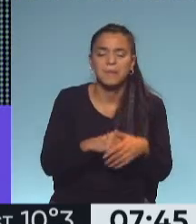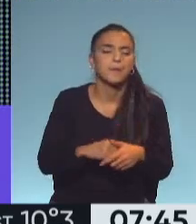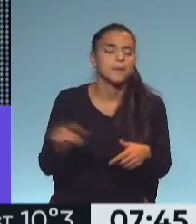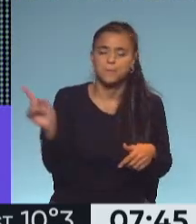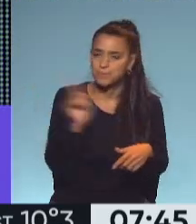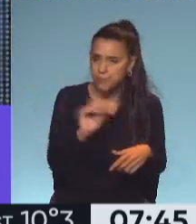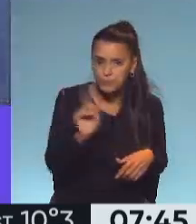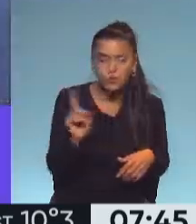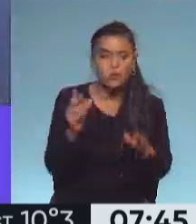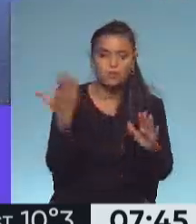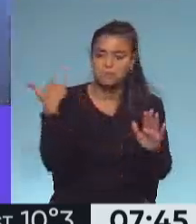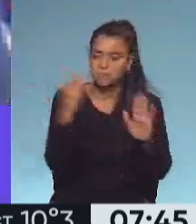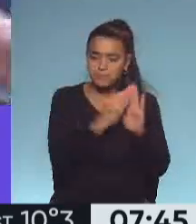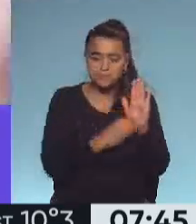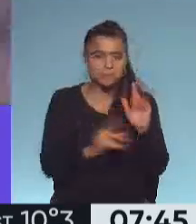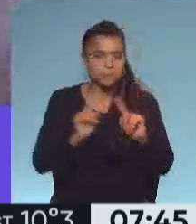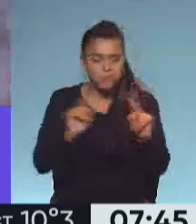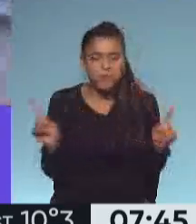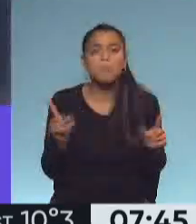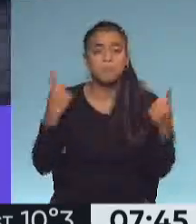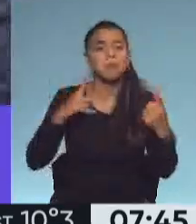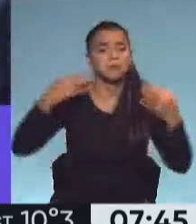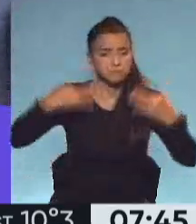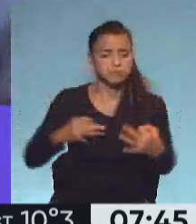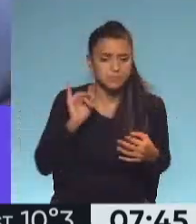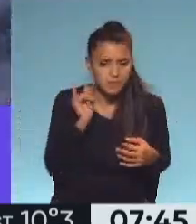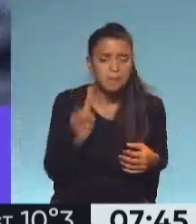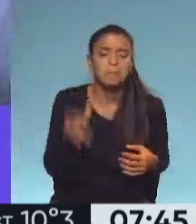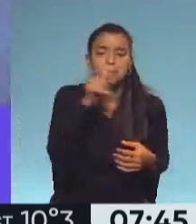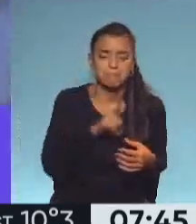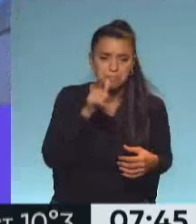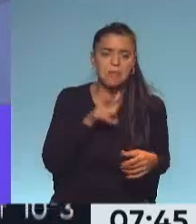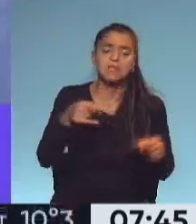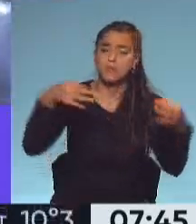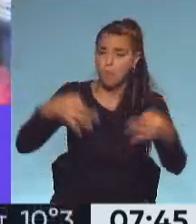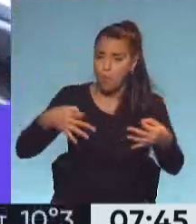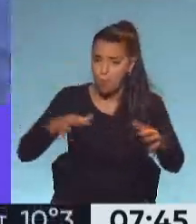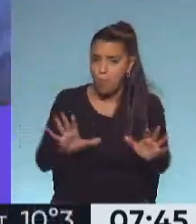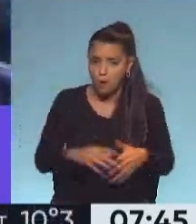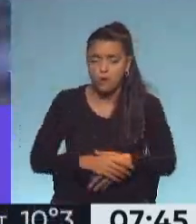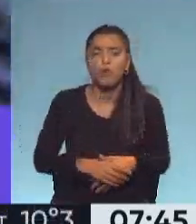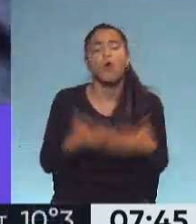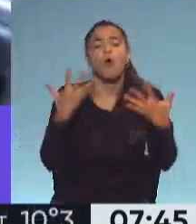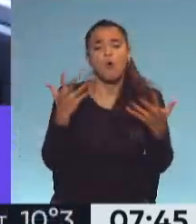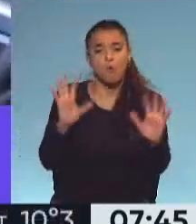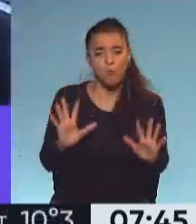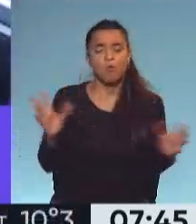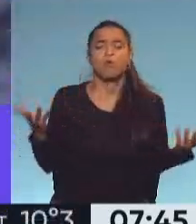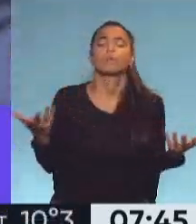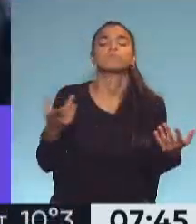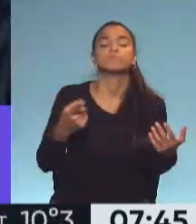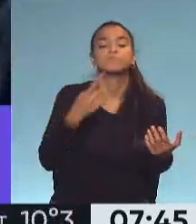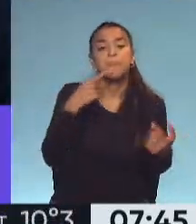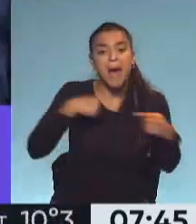No estaba previsto, pero bueno, se concretó y creo que sí, va a ser beneficioso Y por supuesto es una gira para